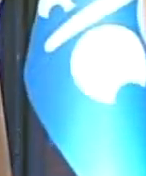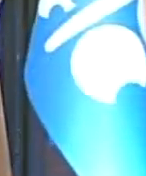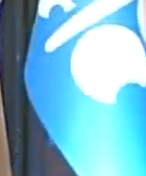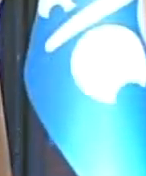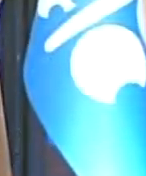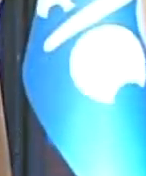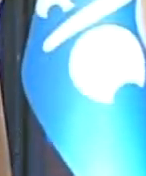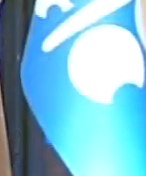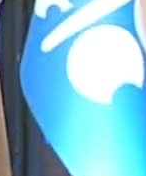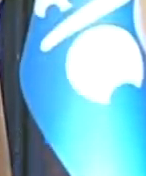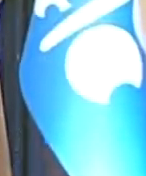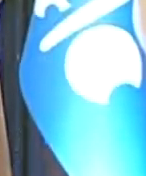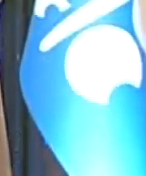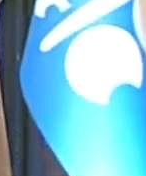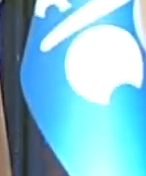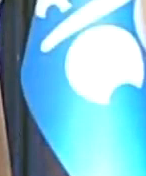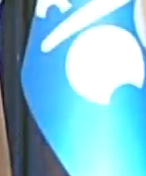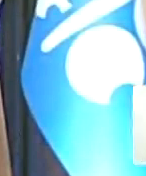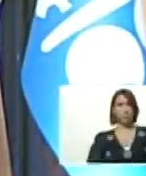Álvaro Silva Calderón,